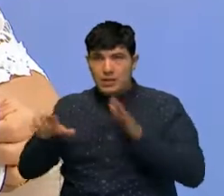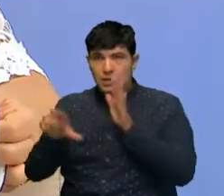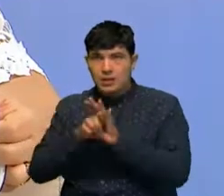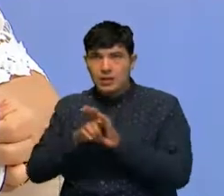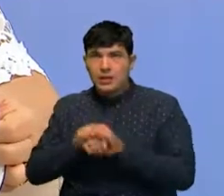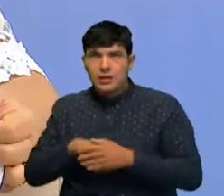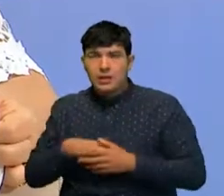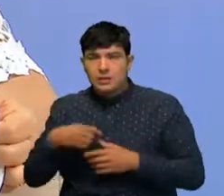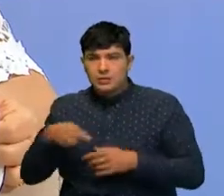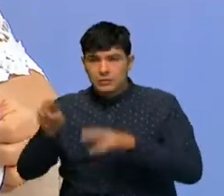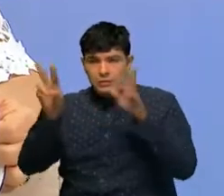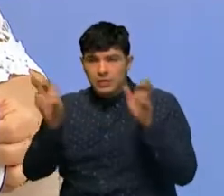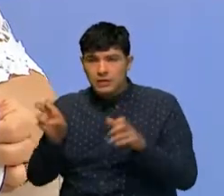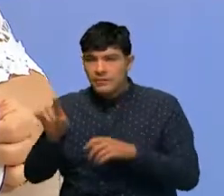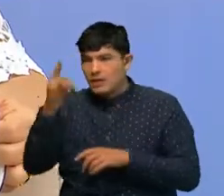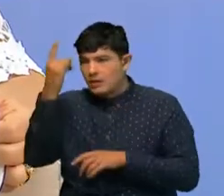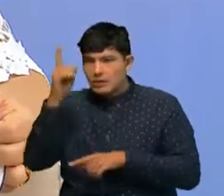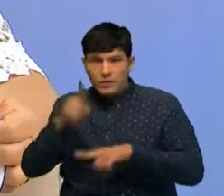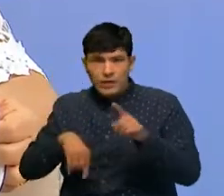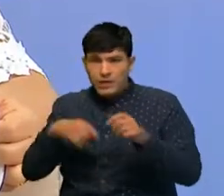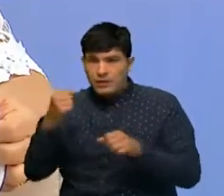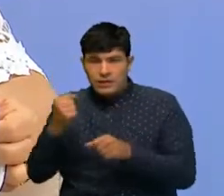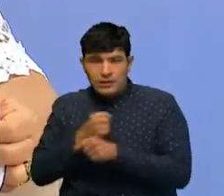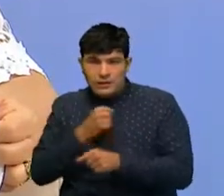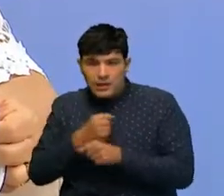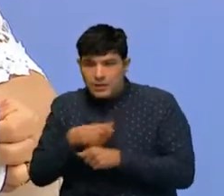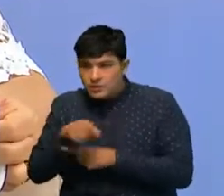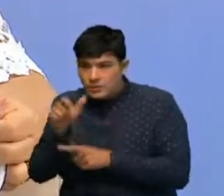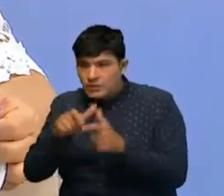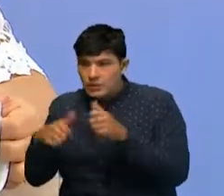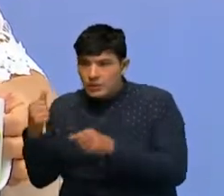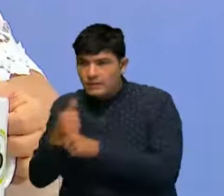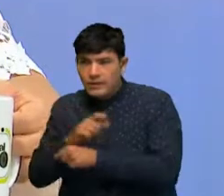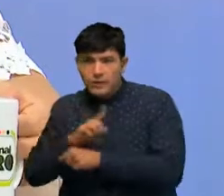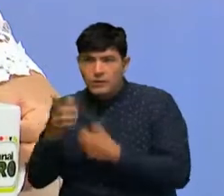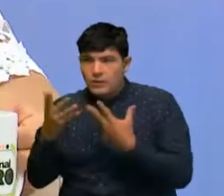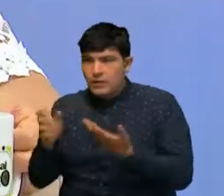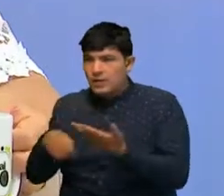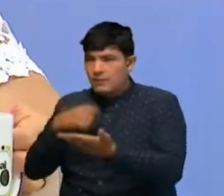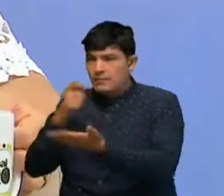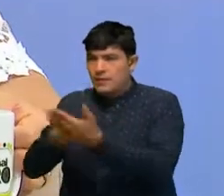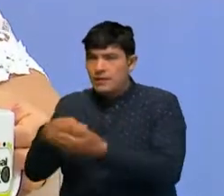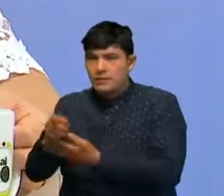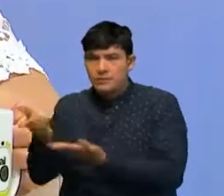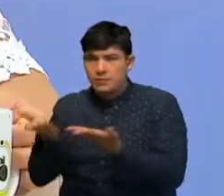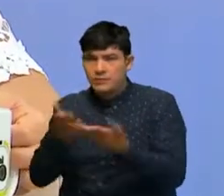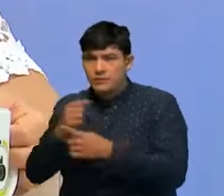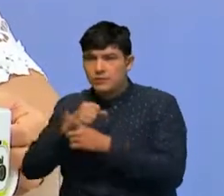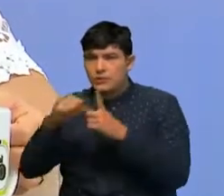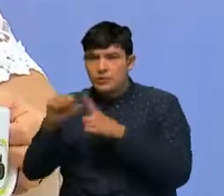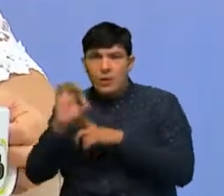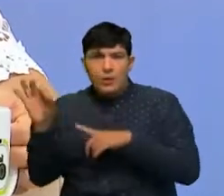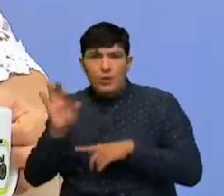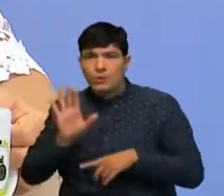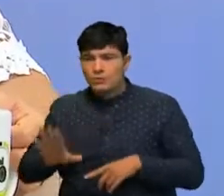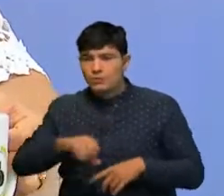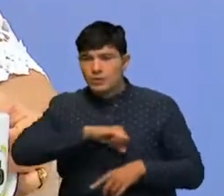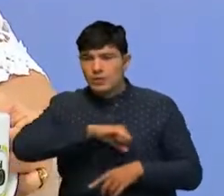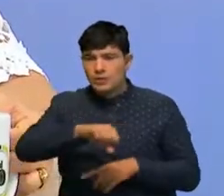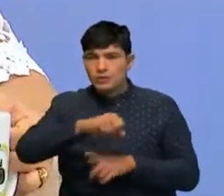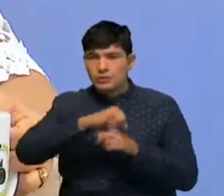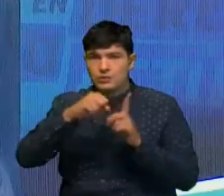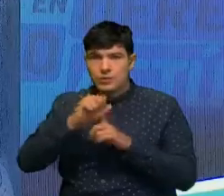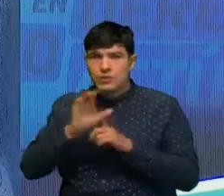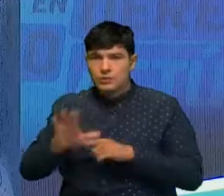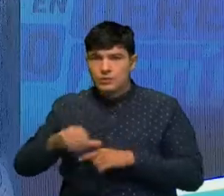es algo que no es permitido pensar que ya un trabajador prestó su servicio y no le quieran cancelar sus prestaciones sociales o los derechos sociales a los que